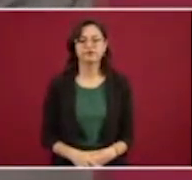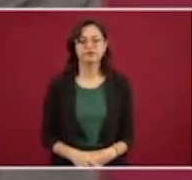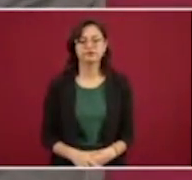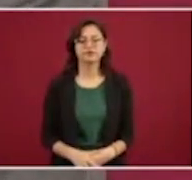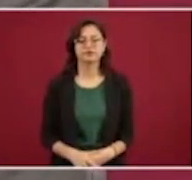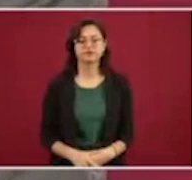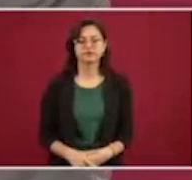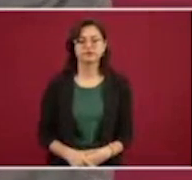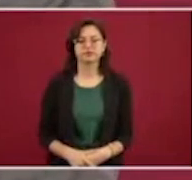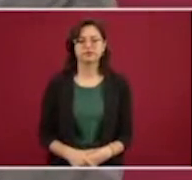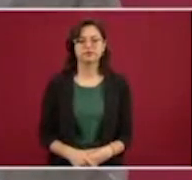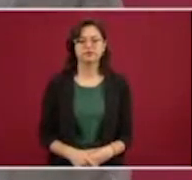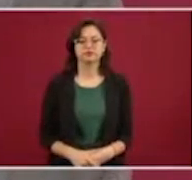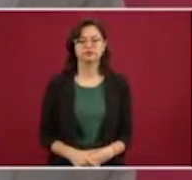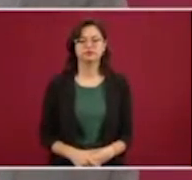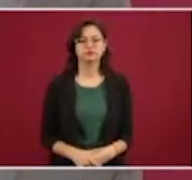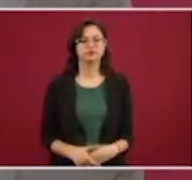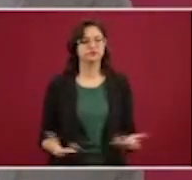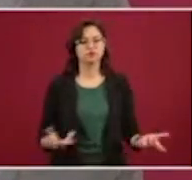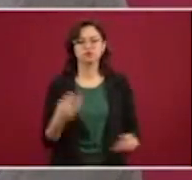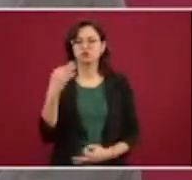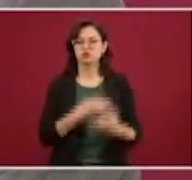Todos les agradecemos mucho